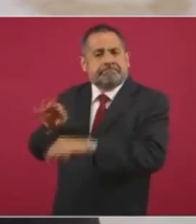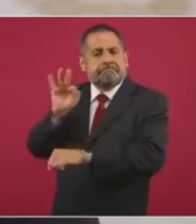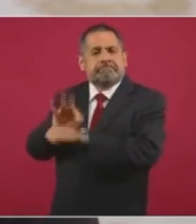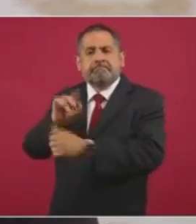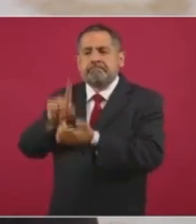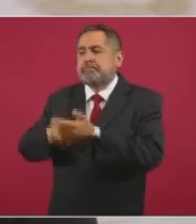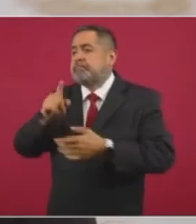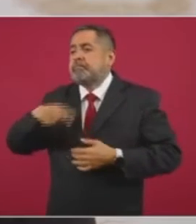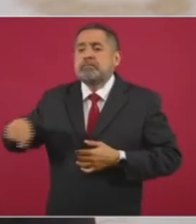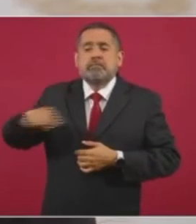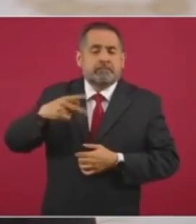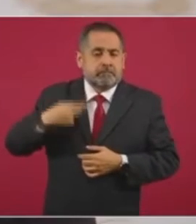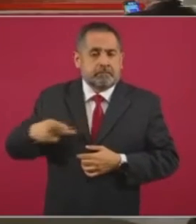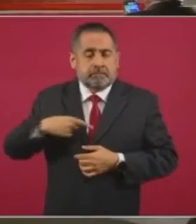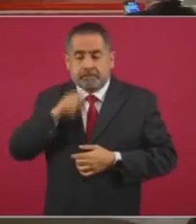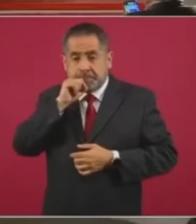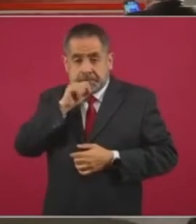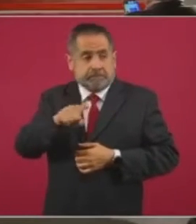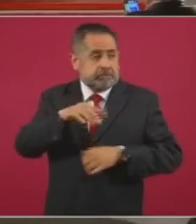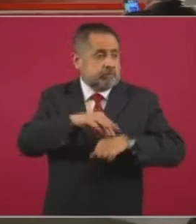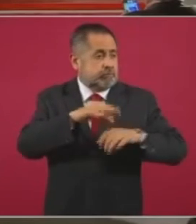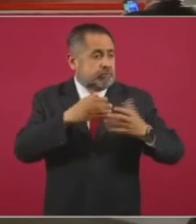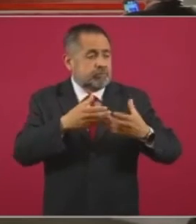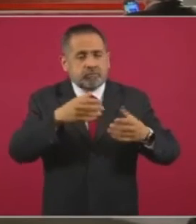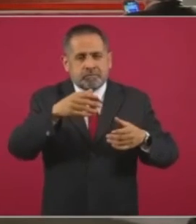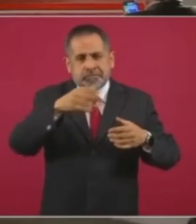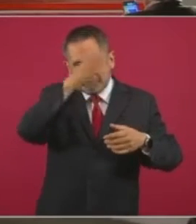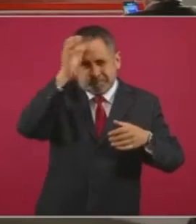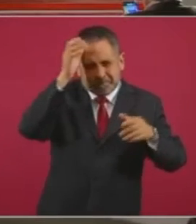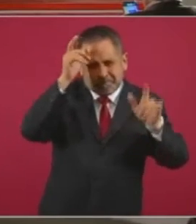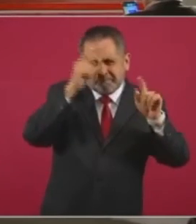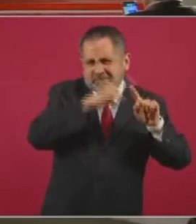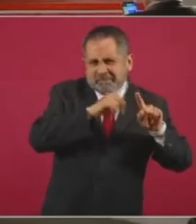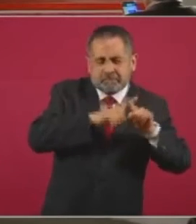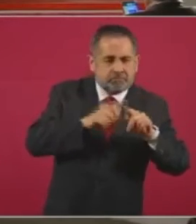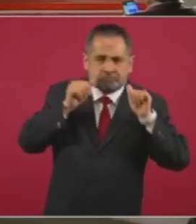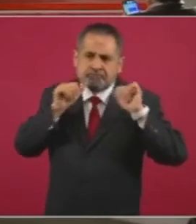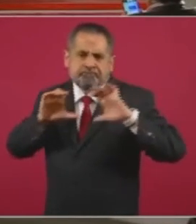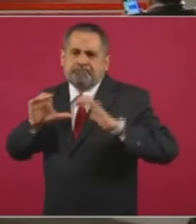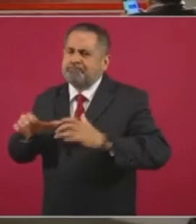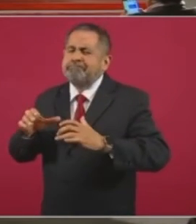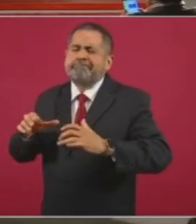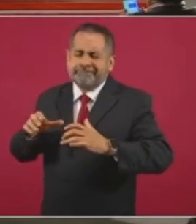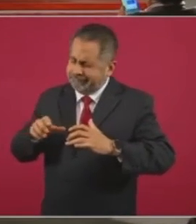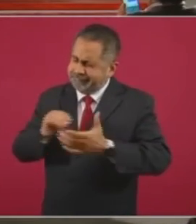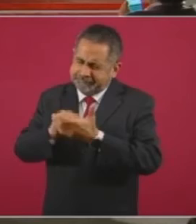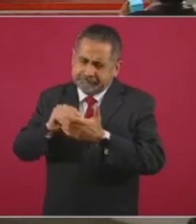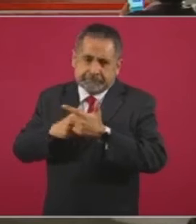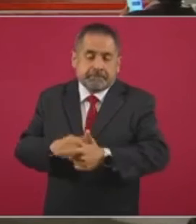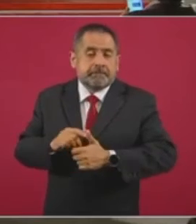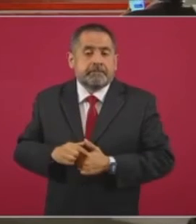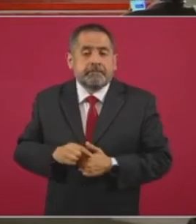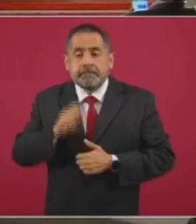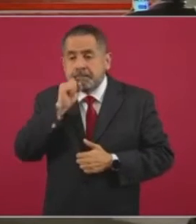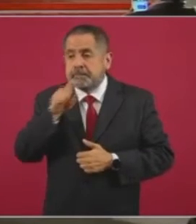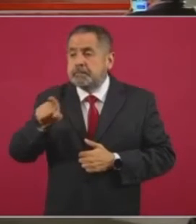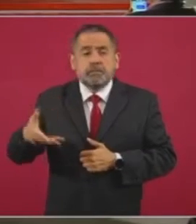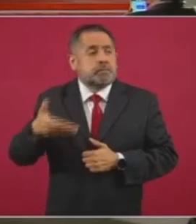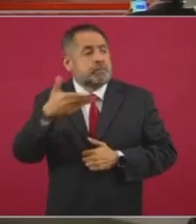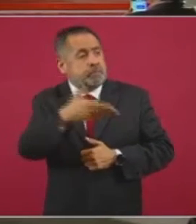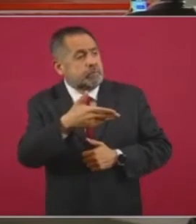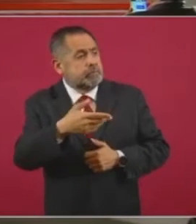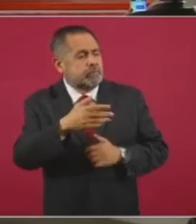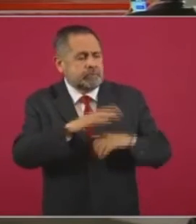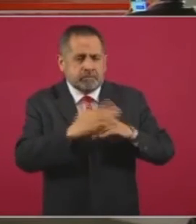los trabajadores de salud que les atienden. Evidentemente también la atención a seguimientos de las solicitudes de apoyo que se ha